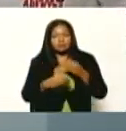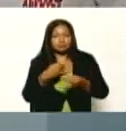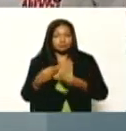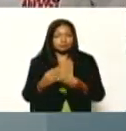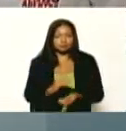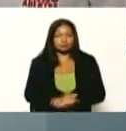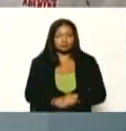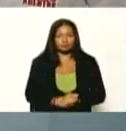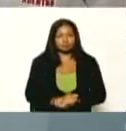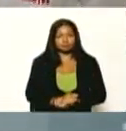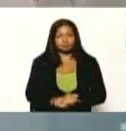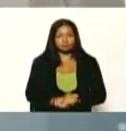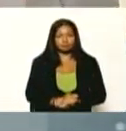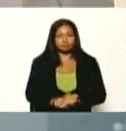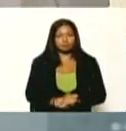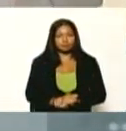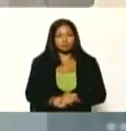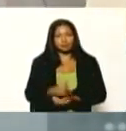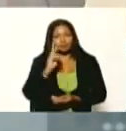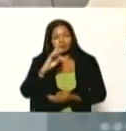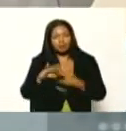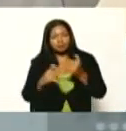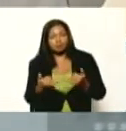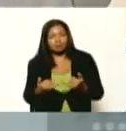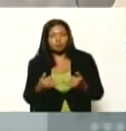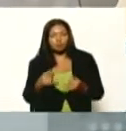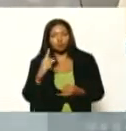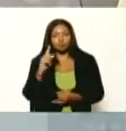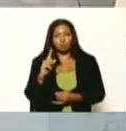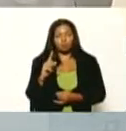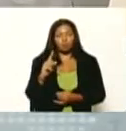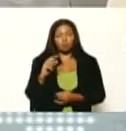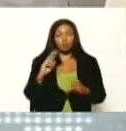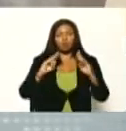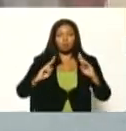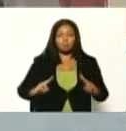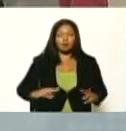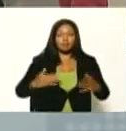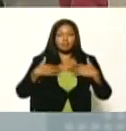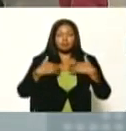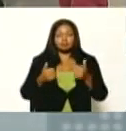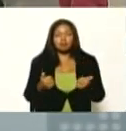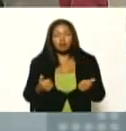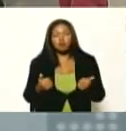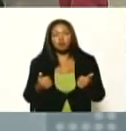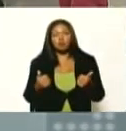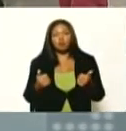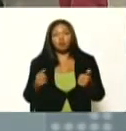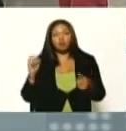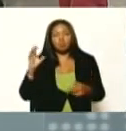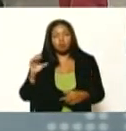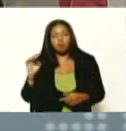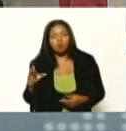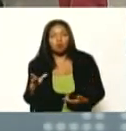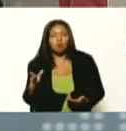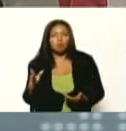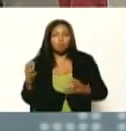cuando uno como ser humano necesita una atención de salud, con un dolor, con un problema, con una